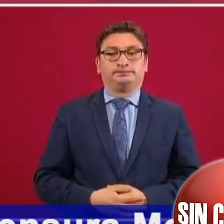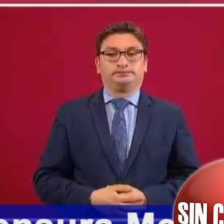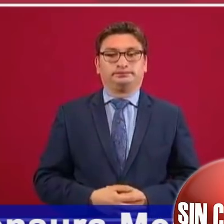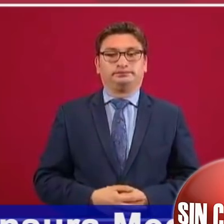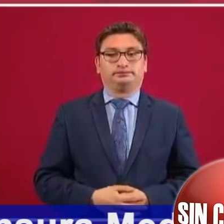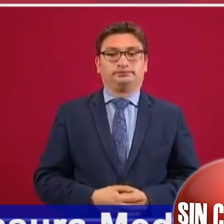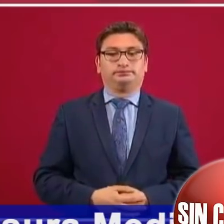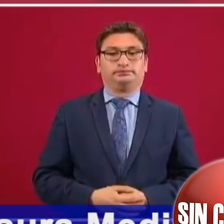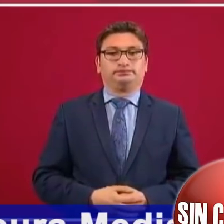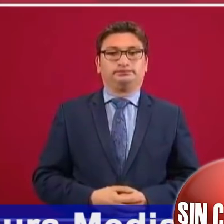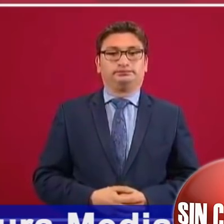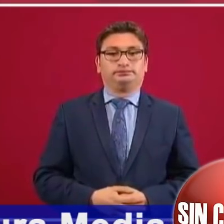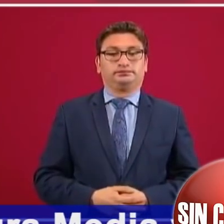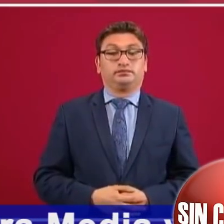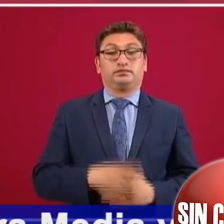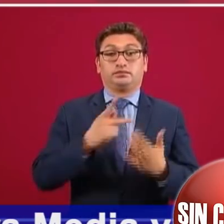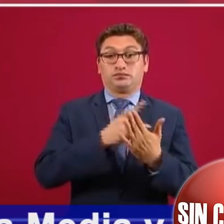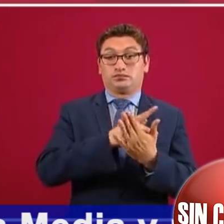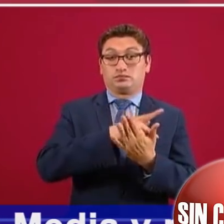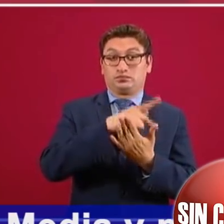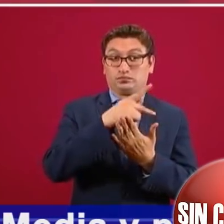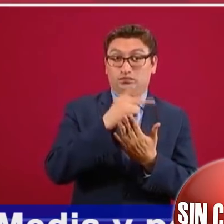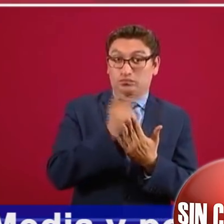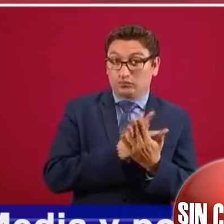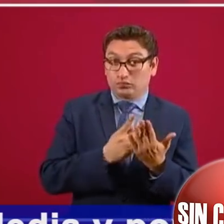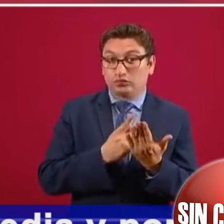sin cancelar los programas